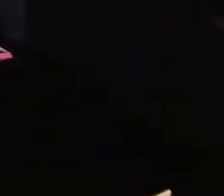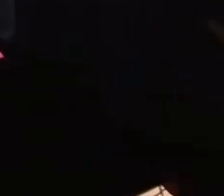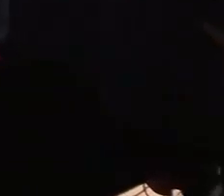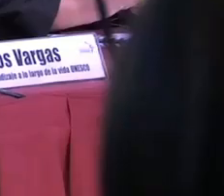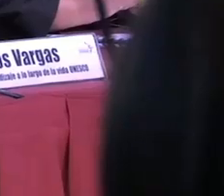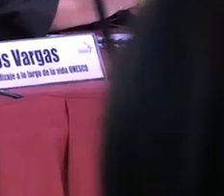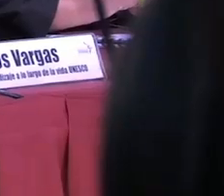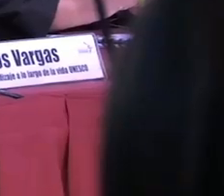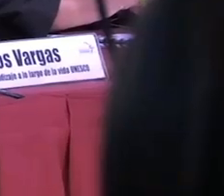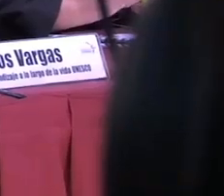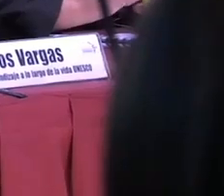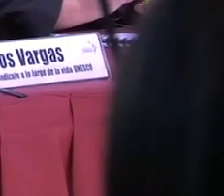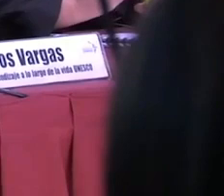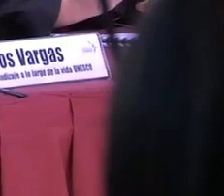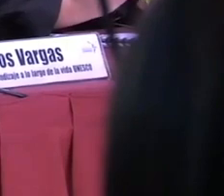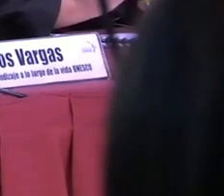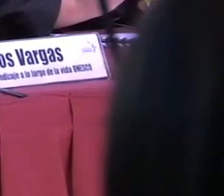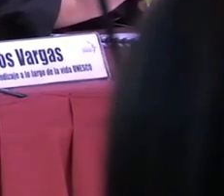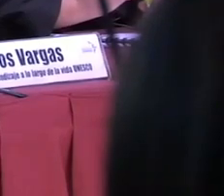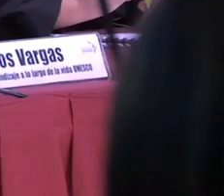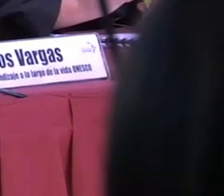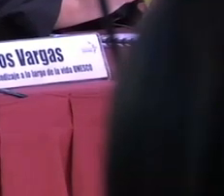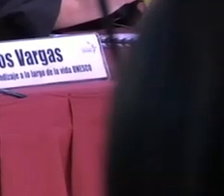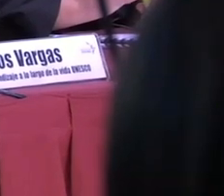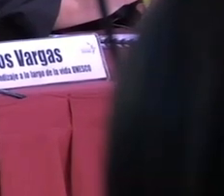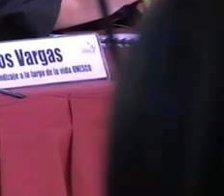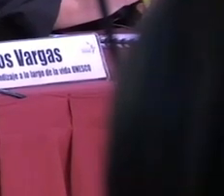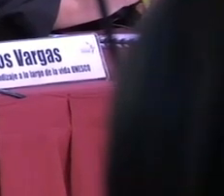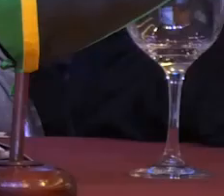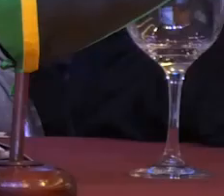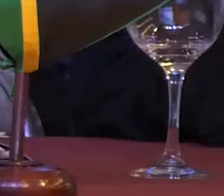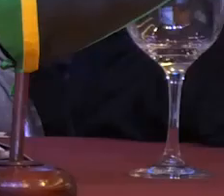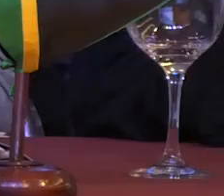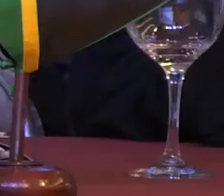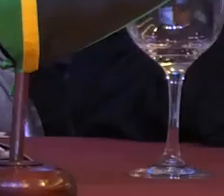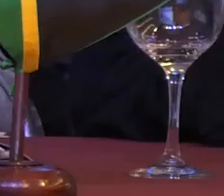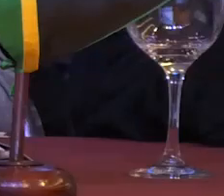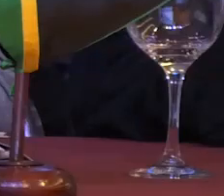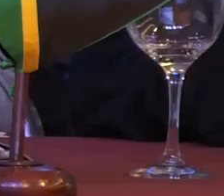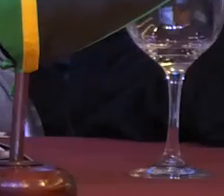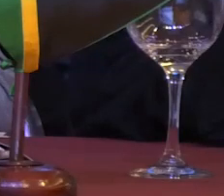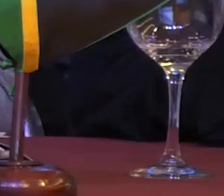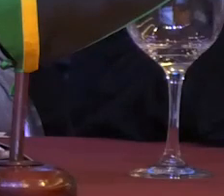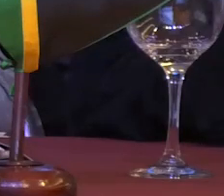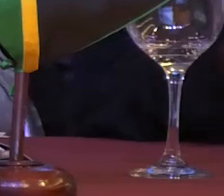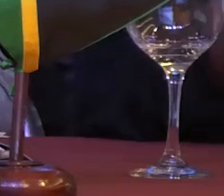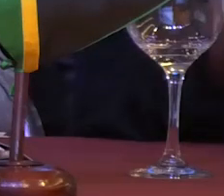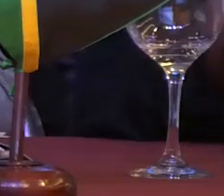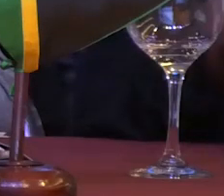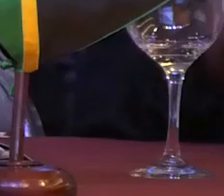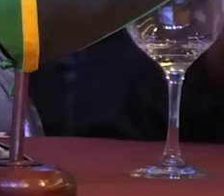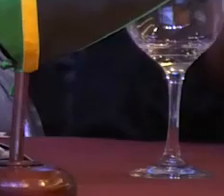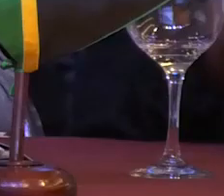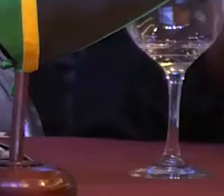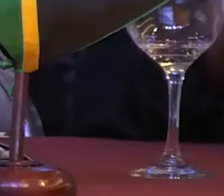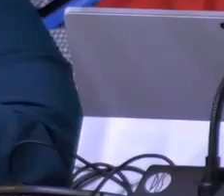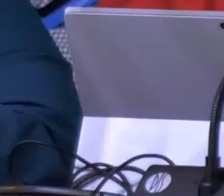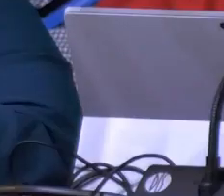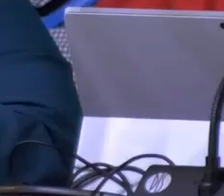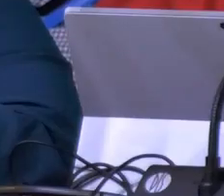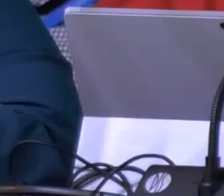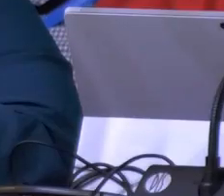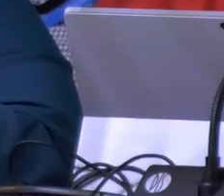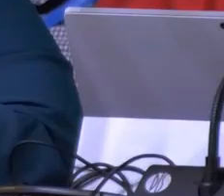ser obviamente la cara de Bolivia hacia los hermanos y las hermanas de toda América Latina y el Caribe. Y obviamente el esfuerzo